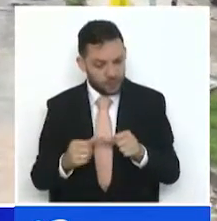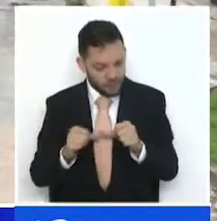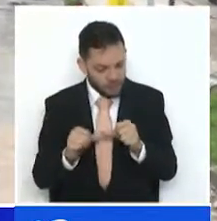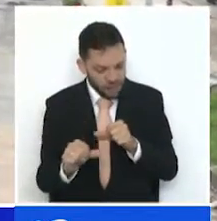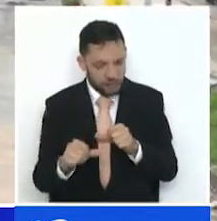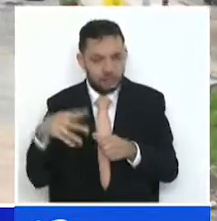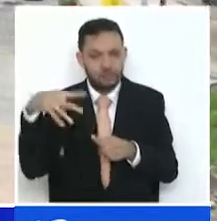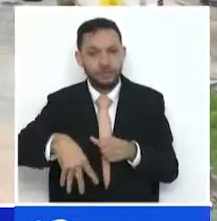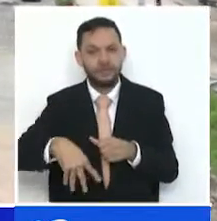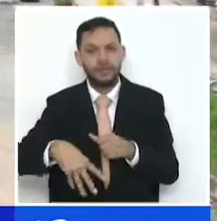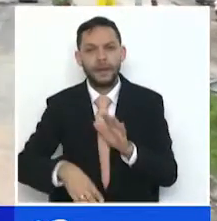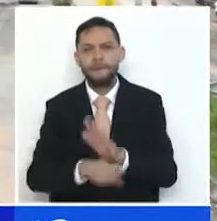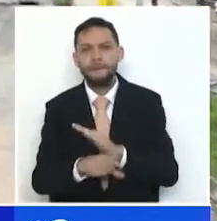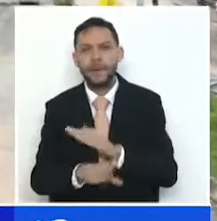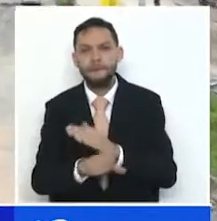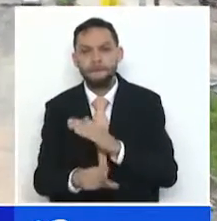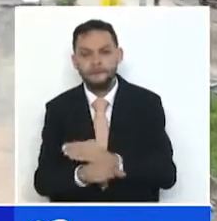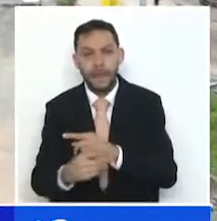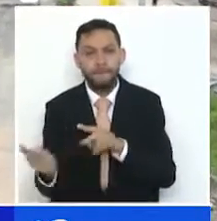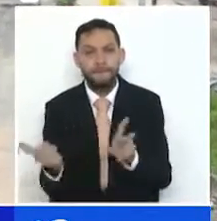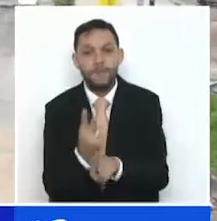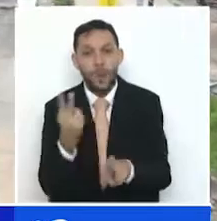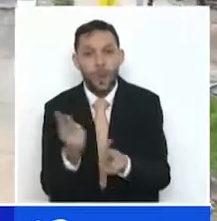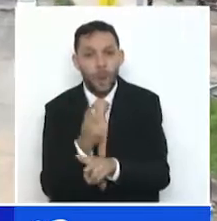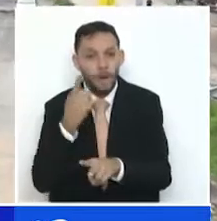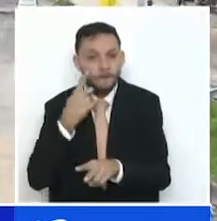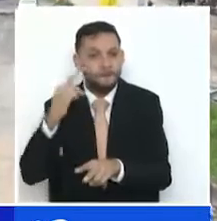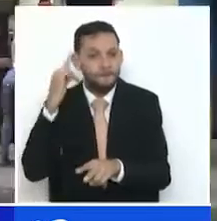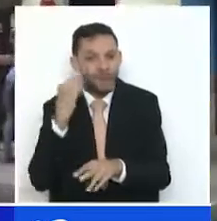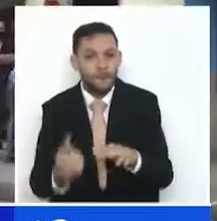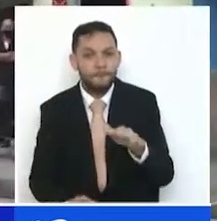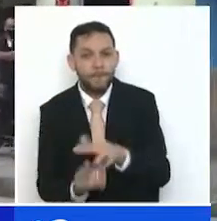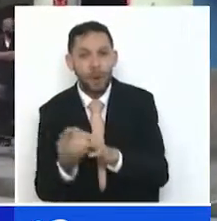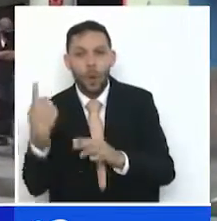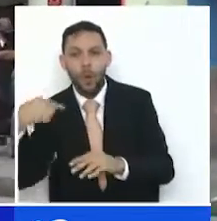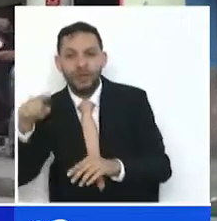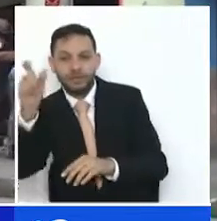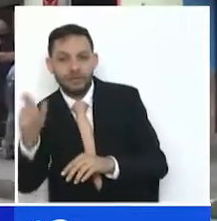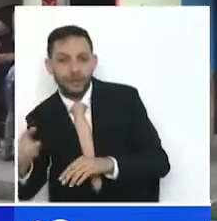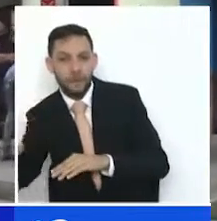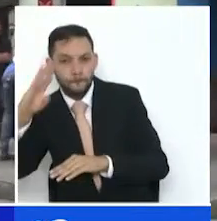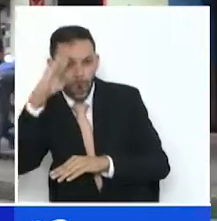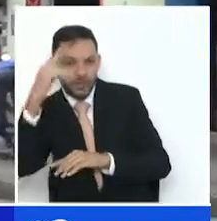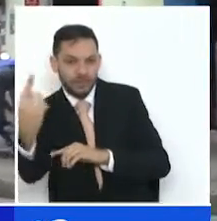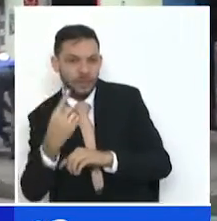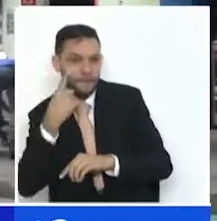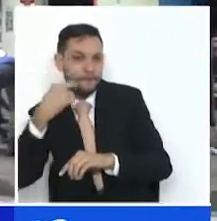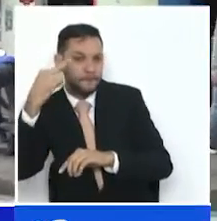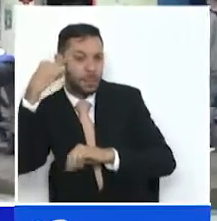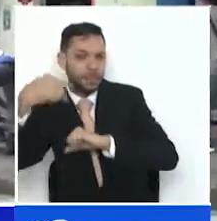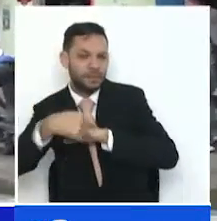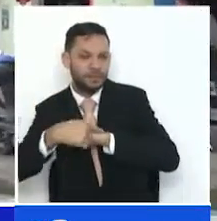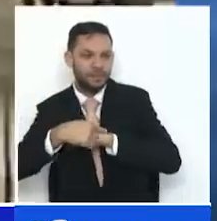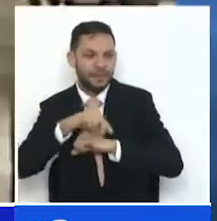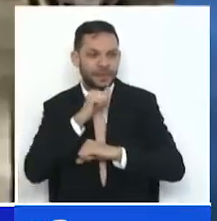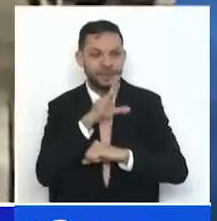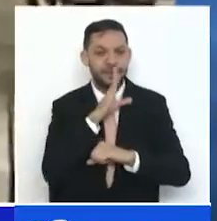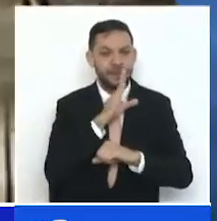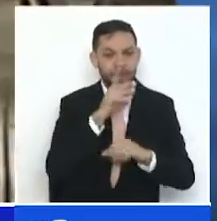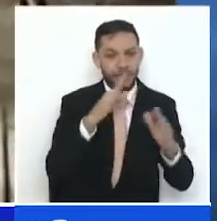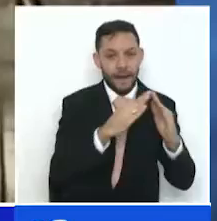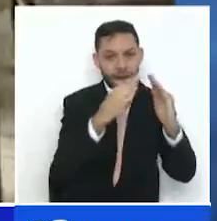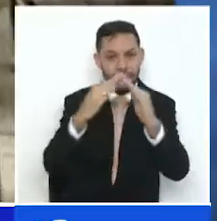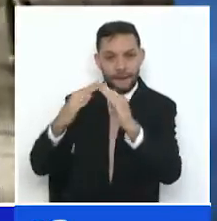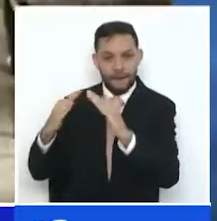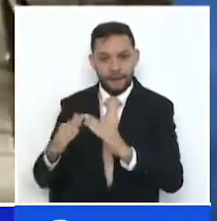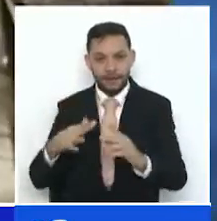que dejar algo en claro es que los violentos y los que entran agrediendo son ellos. Igual los más afectados por los enfrentamientos fueron los habitantes.